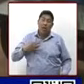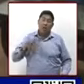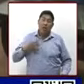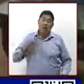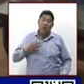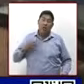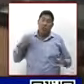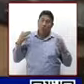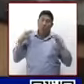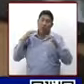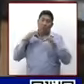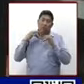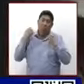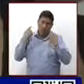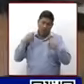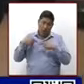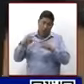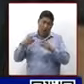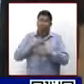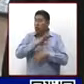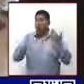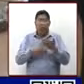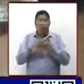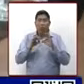pide justicia.